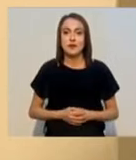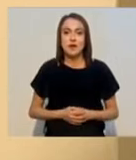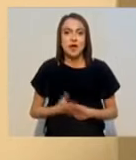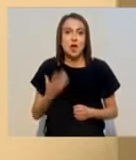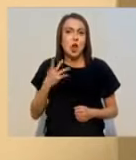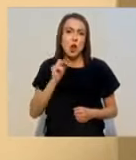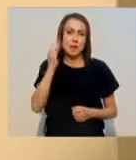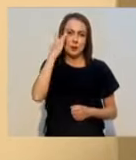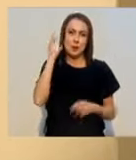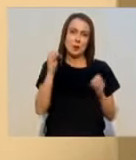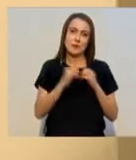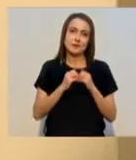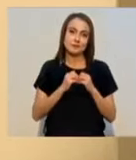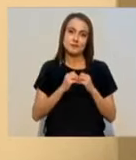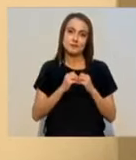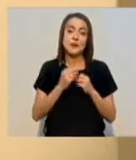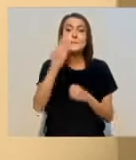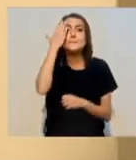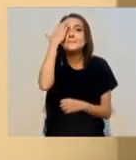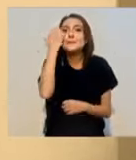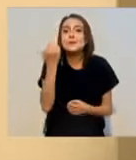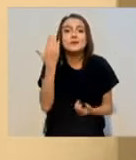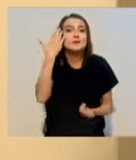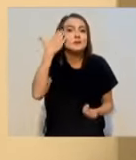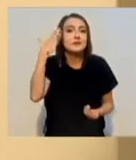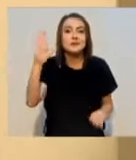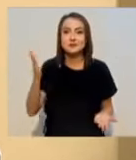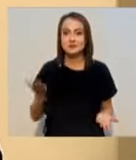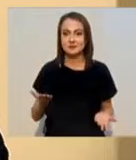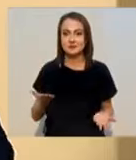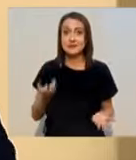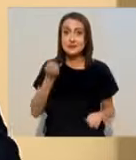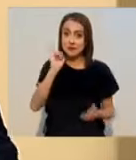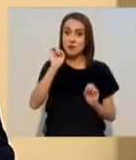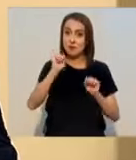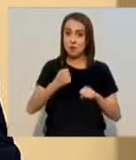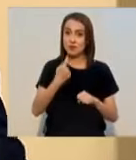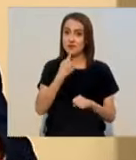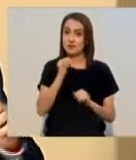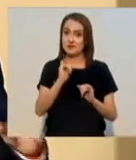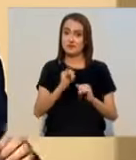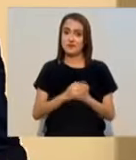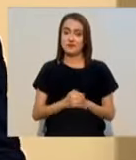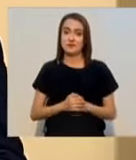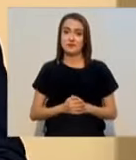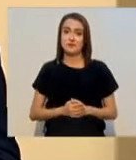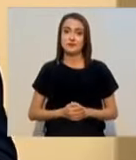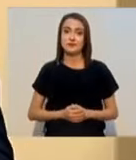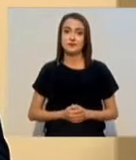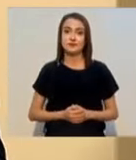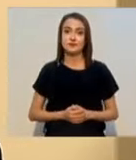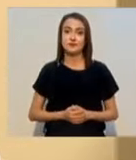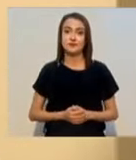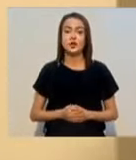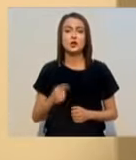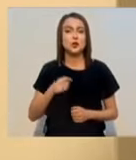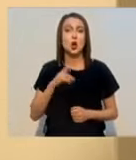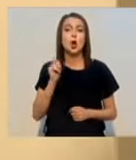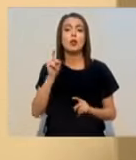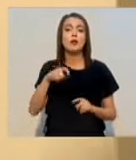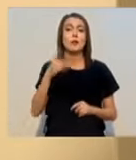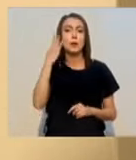no me tengo que preocupar más. Porque no sabemos si puede decir eso, que ya no me tengo que preocupar